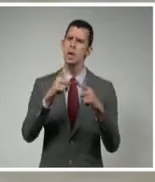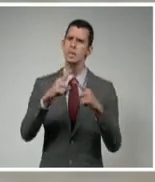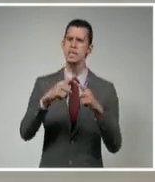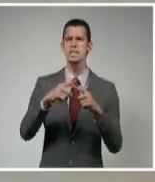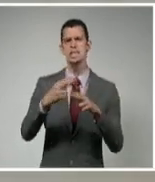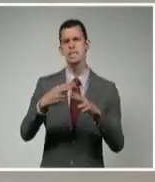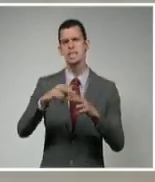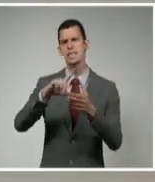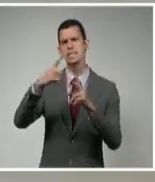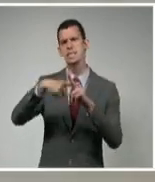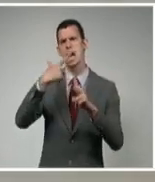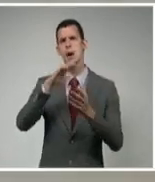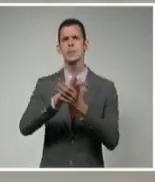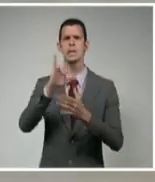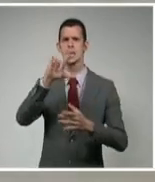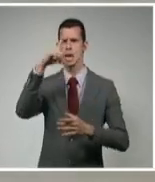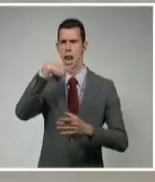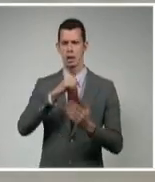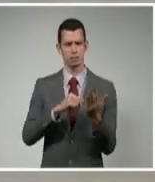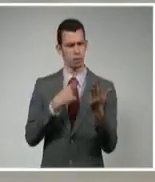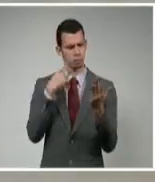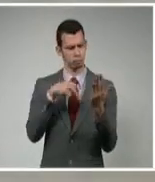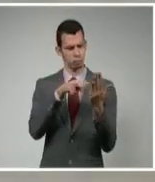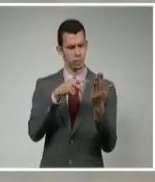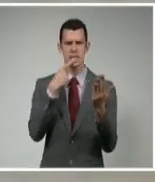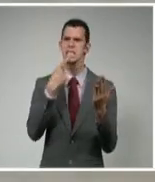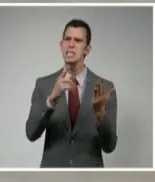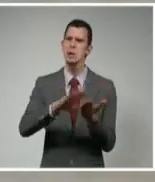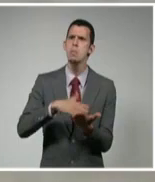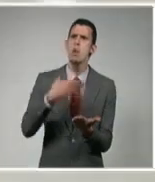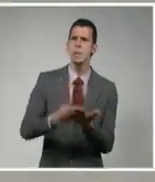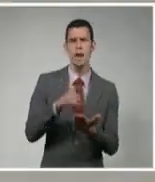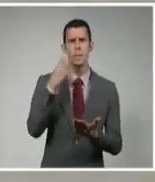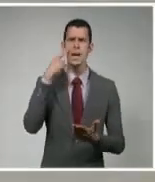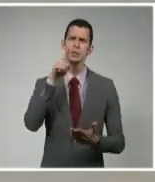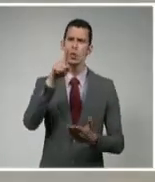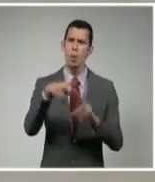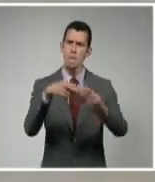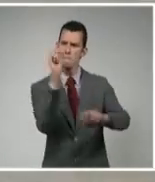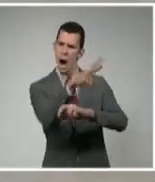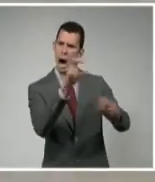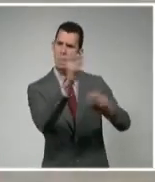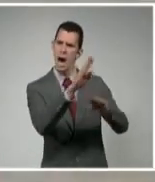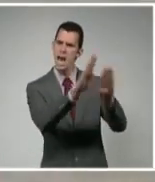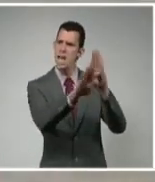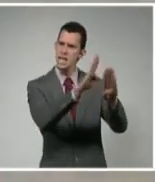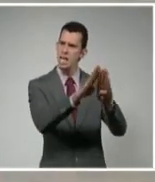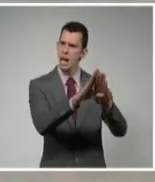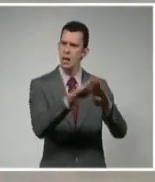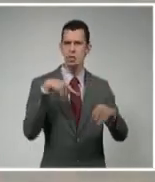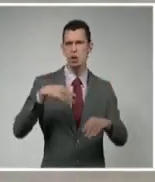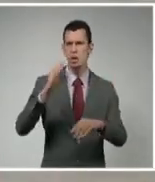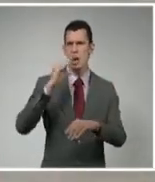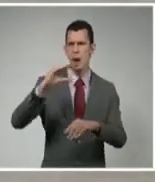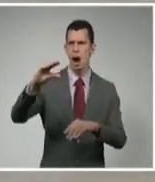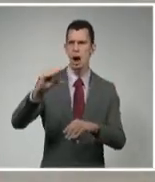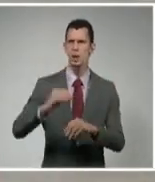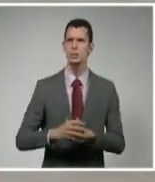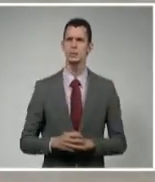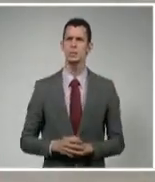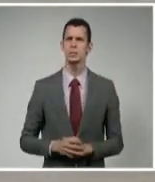primo, por ir a tirar piedra a la tienda, a la guagua, al campanario del supermercado y al circo. Ella no dijo que nos dirigiera a